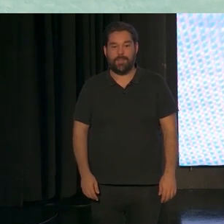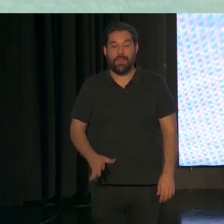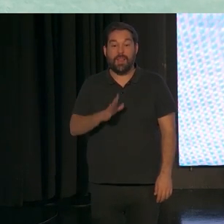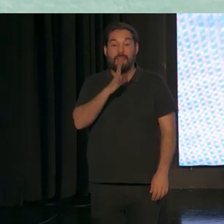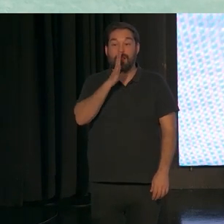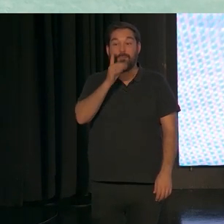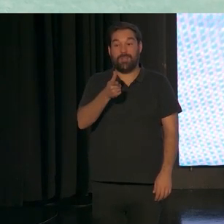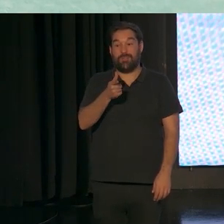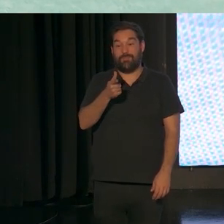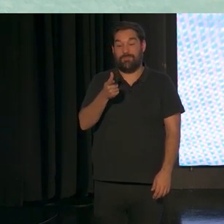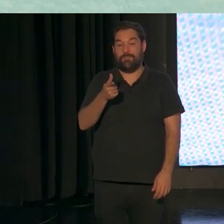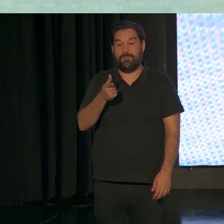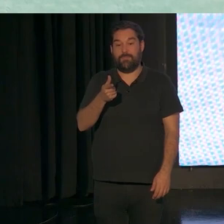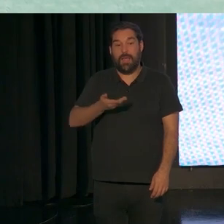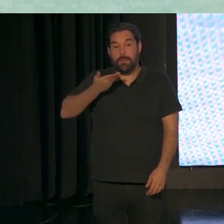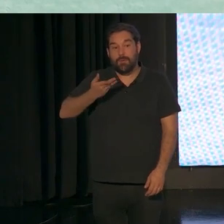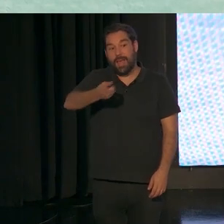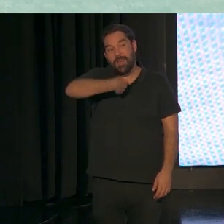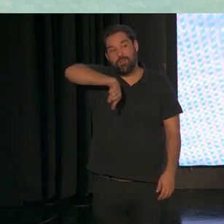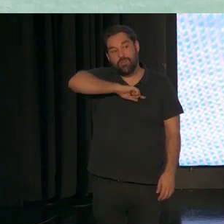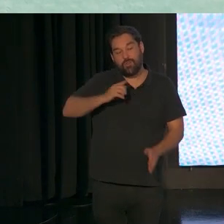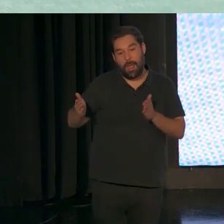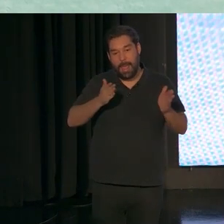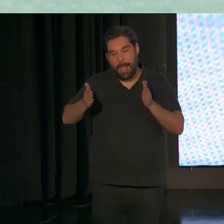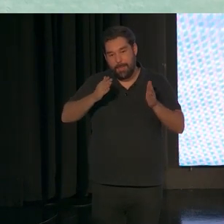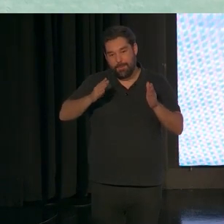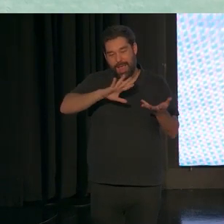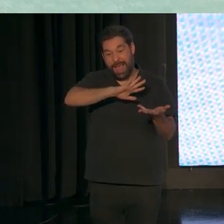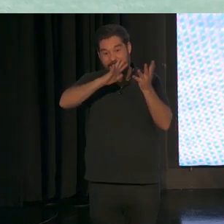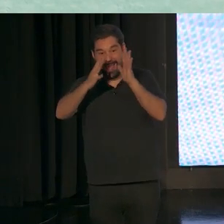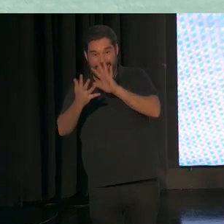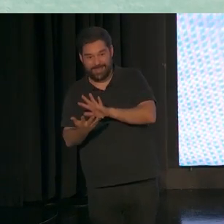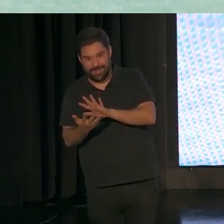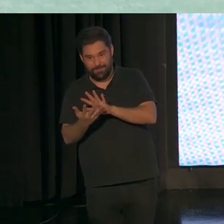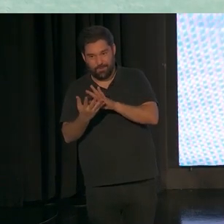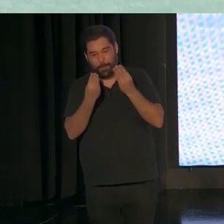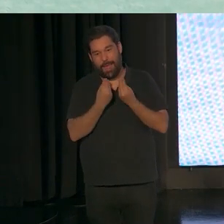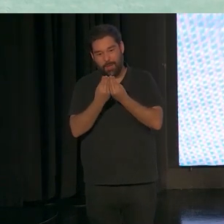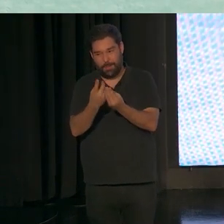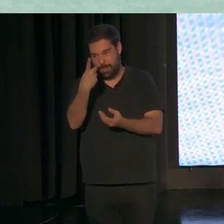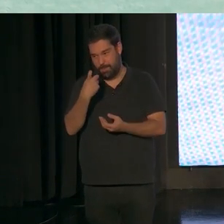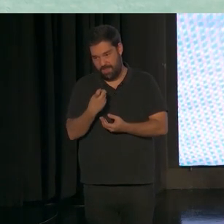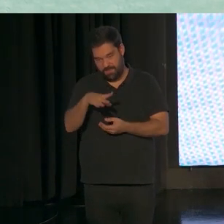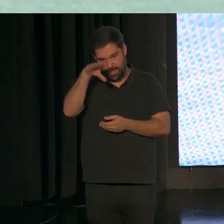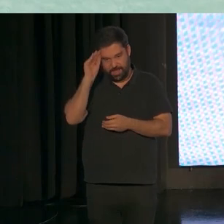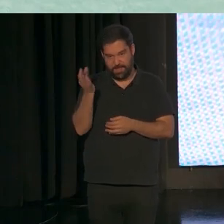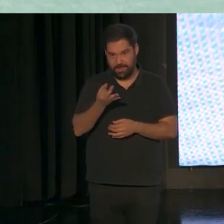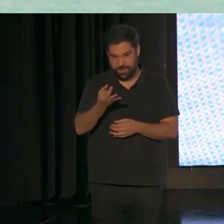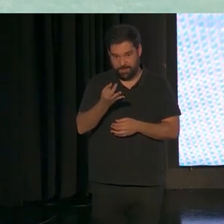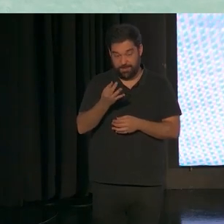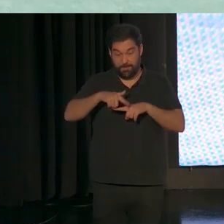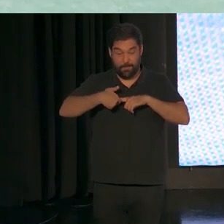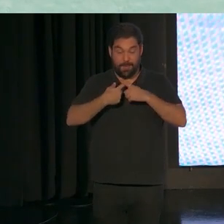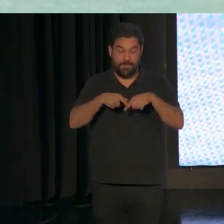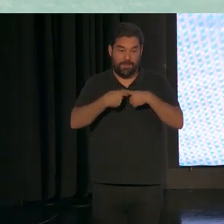eso es tan importante que entendamos Que en este periodo de transición se requiere un acompañamiento para muchas familias los servicios